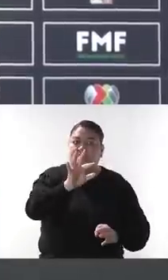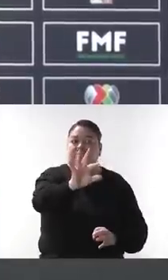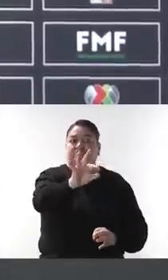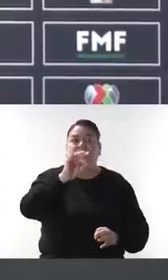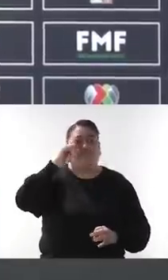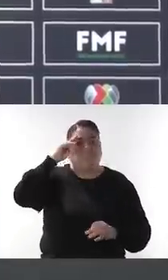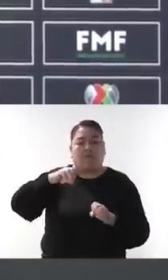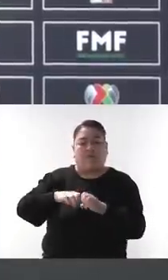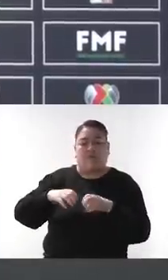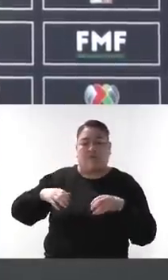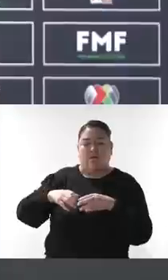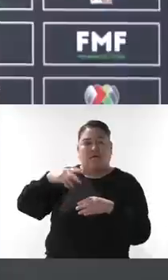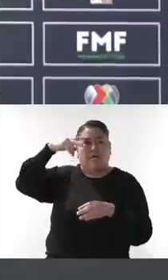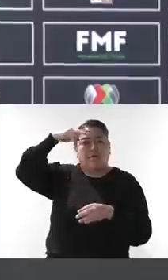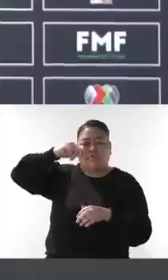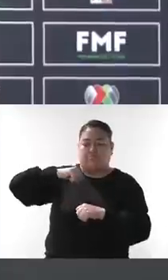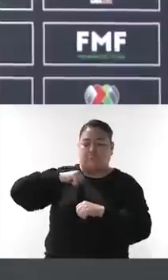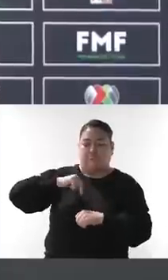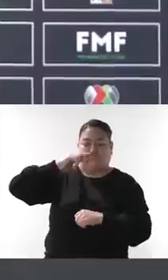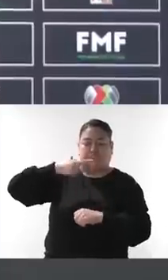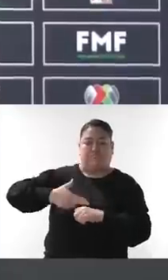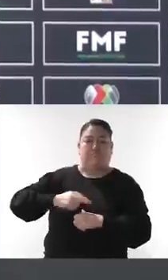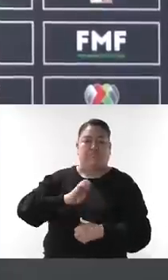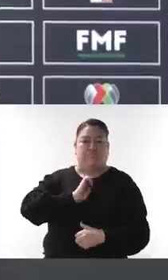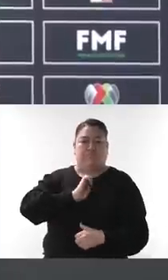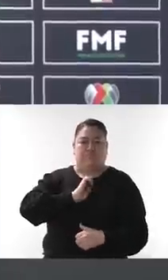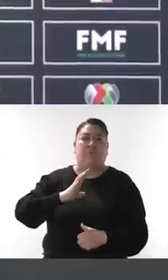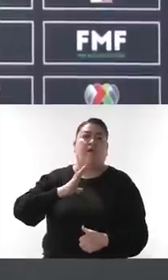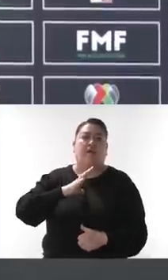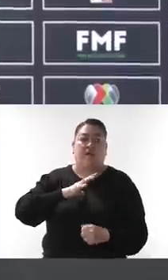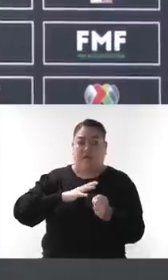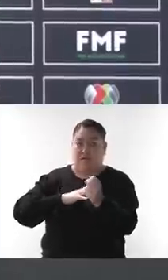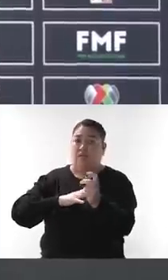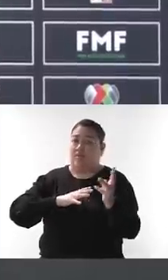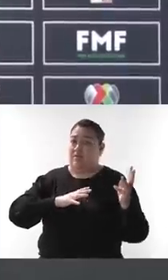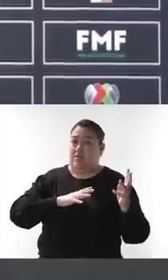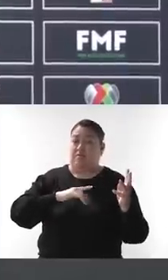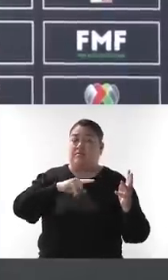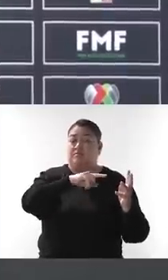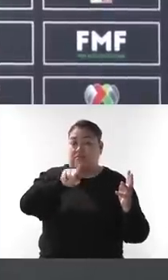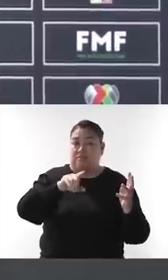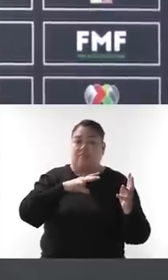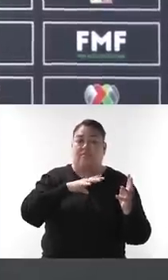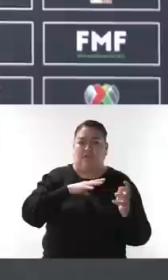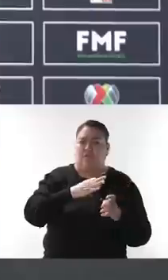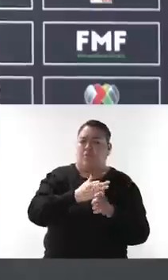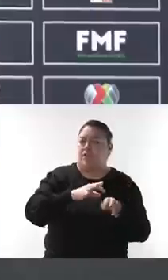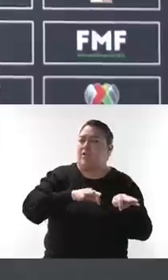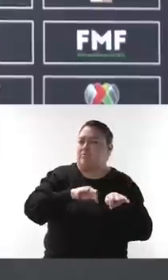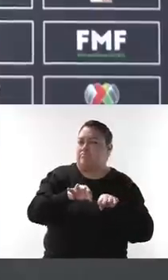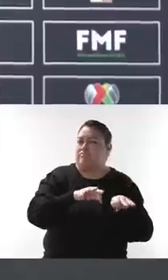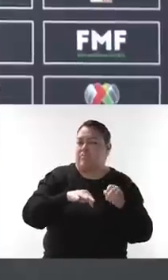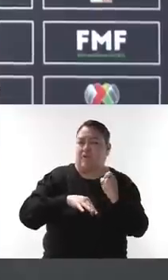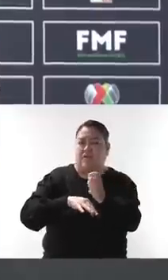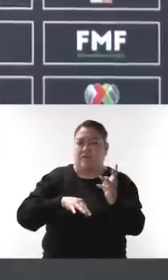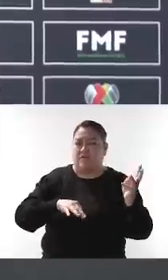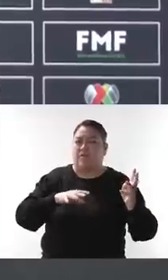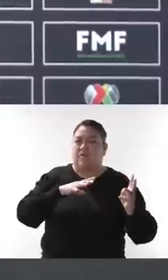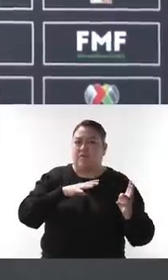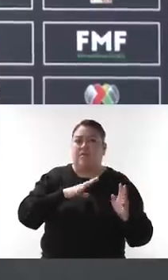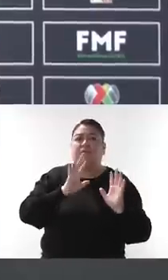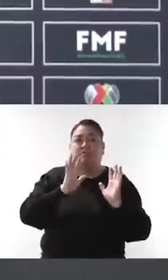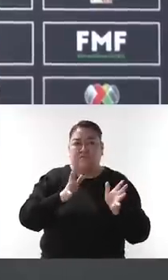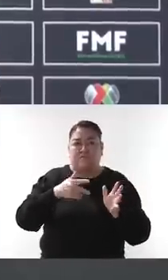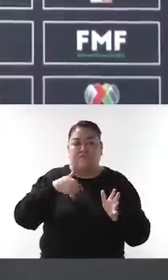selección nacional, y dentro de ellos hay directores técnicos que están operando el día de hoy. Se ha hablado con